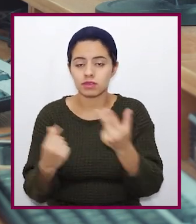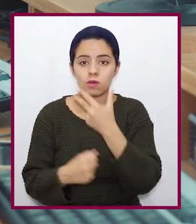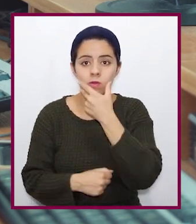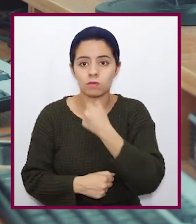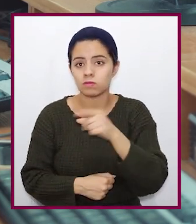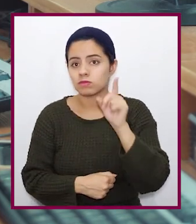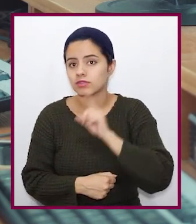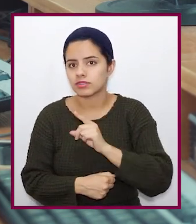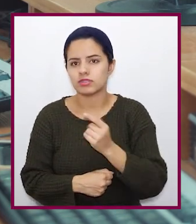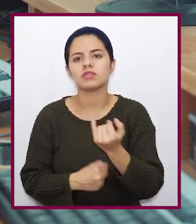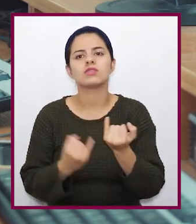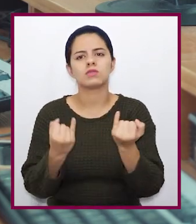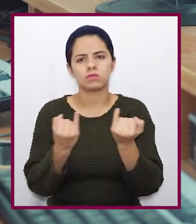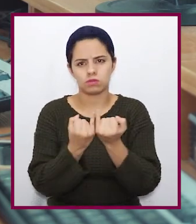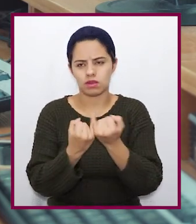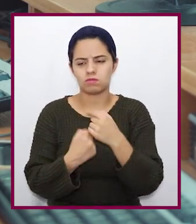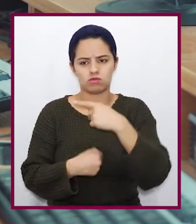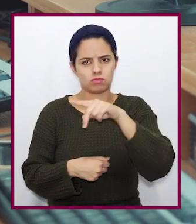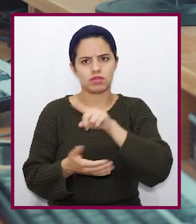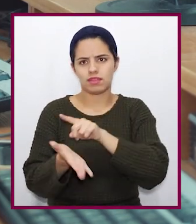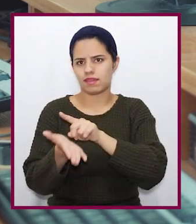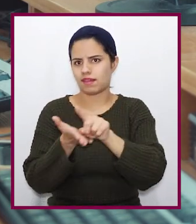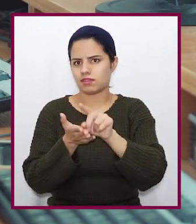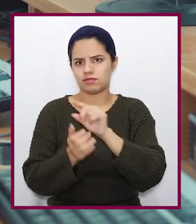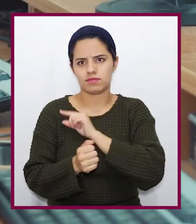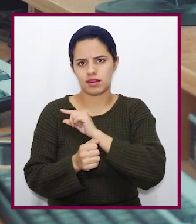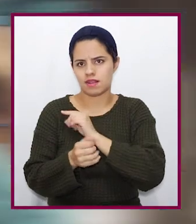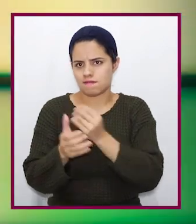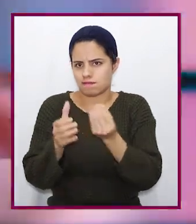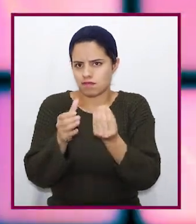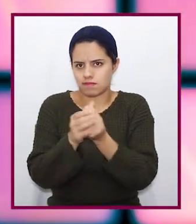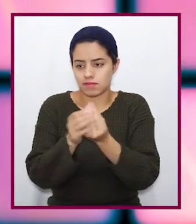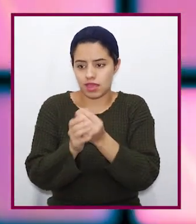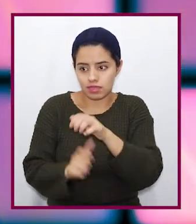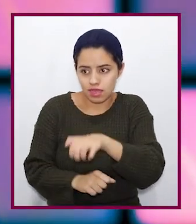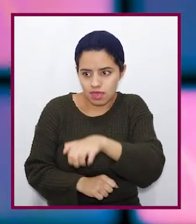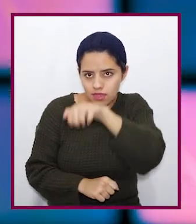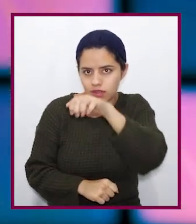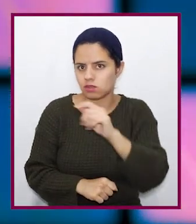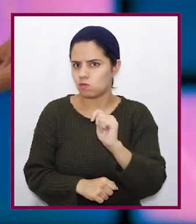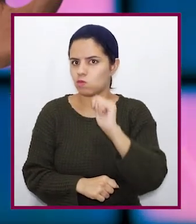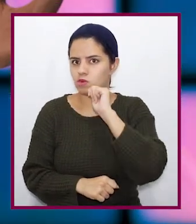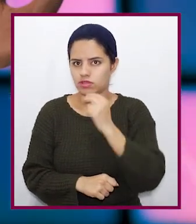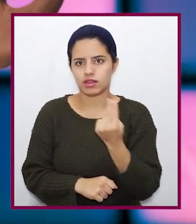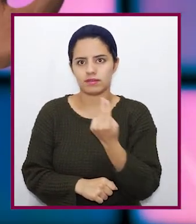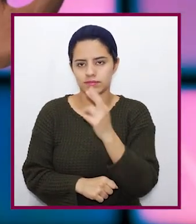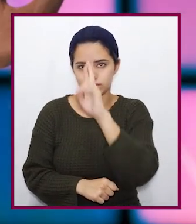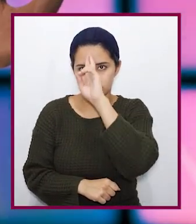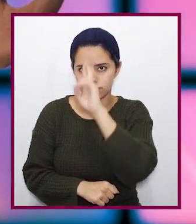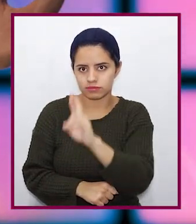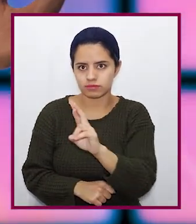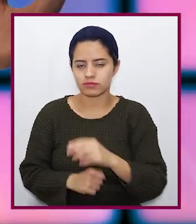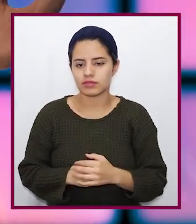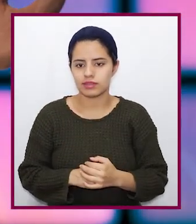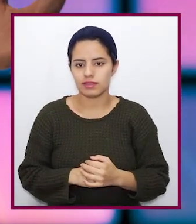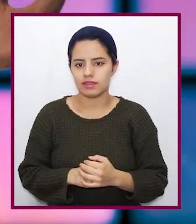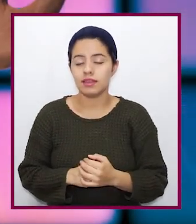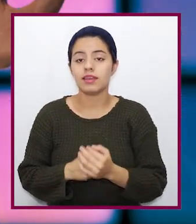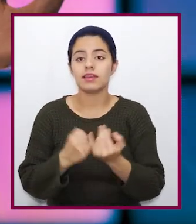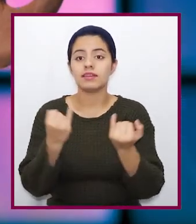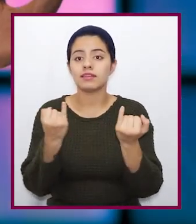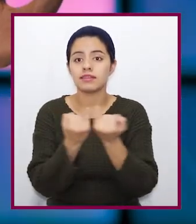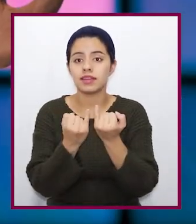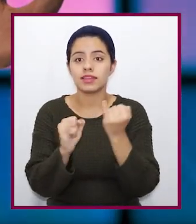derecho a la intimidad sin importar su edad. El derecho a la rectificación de Internet es